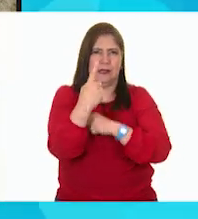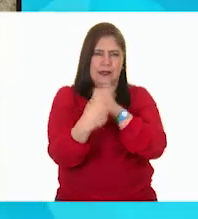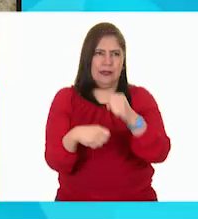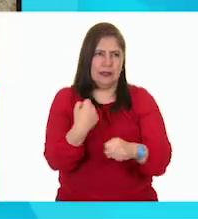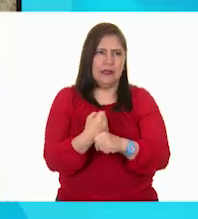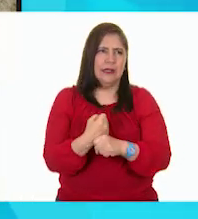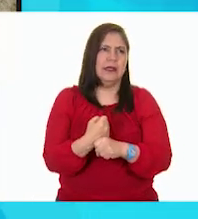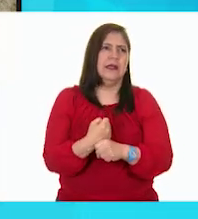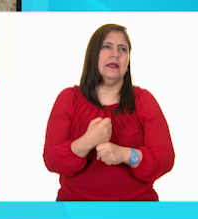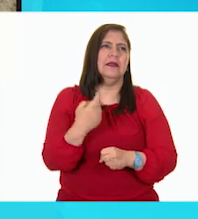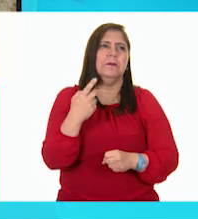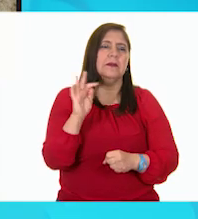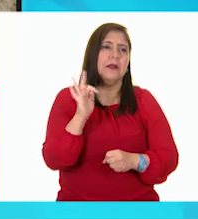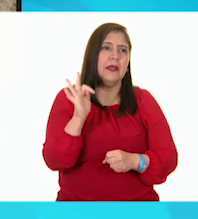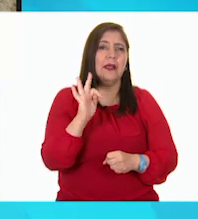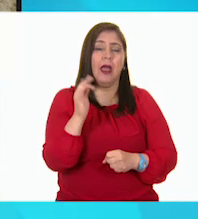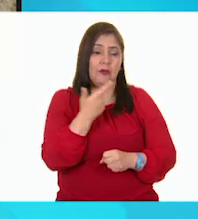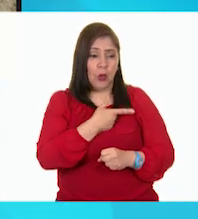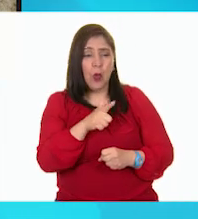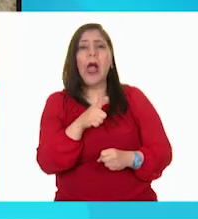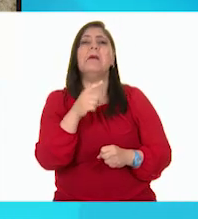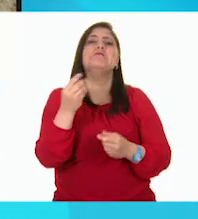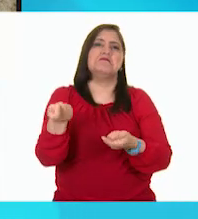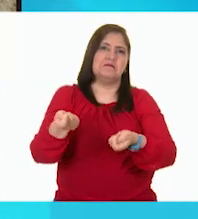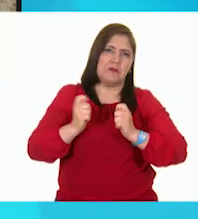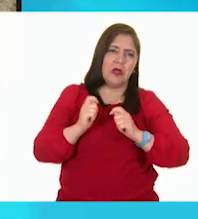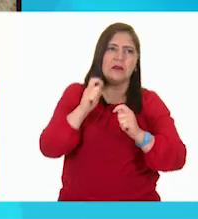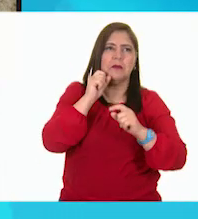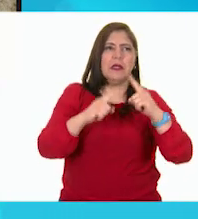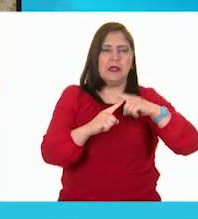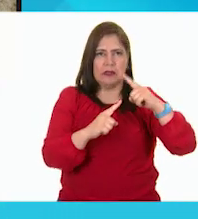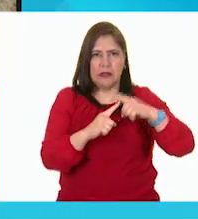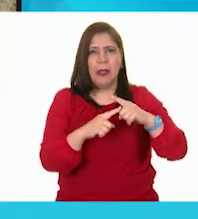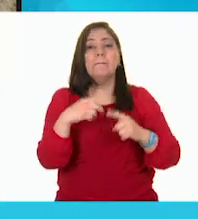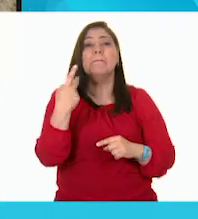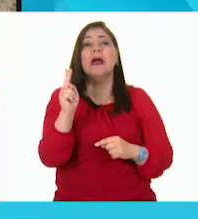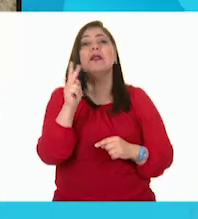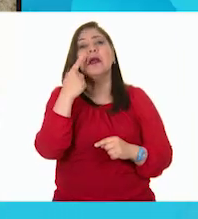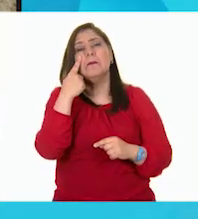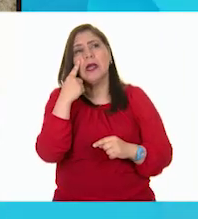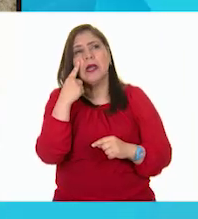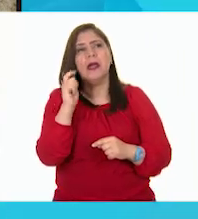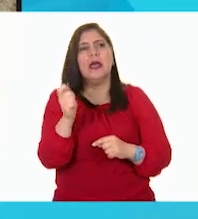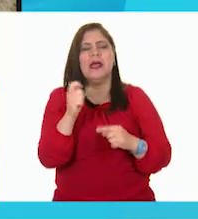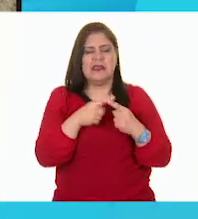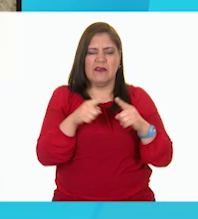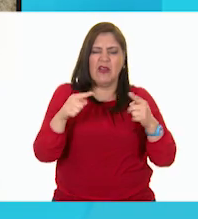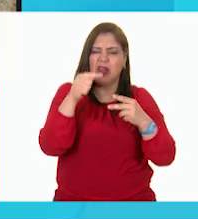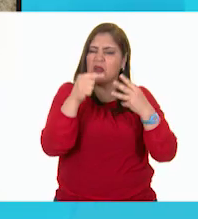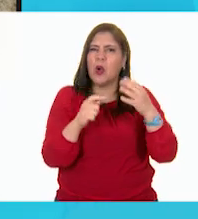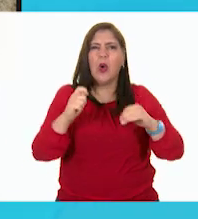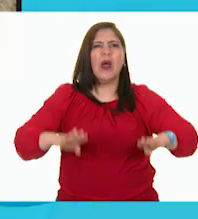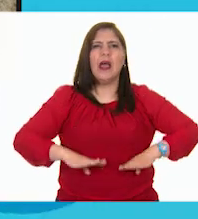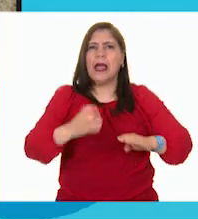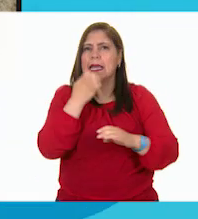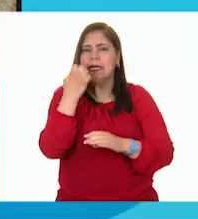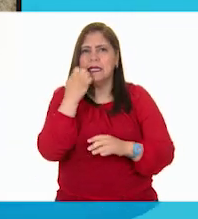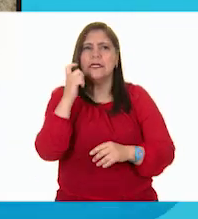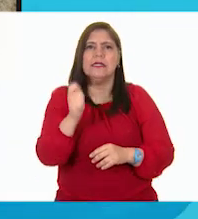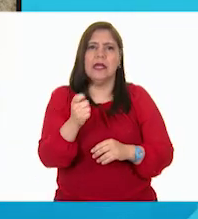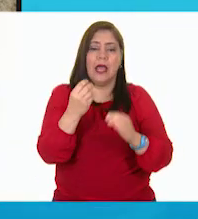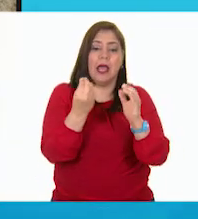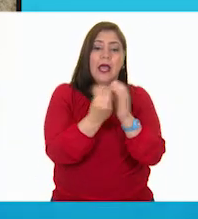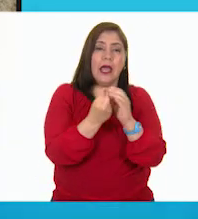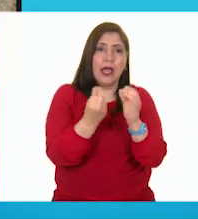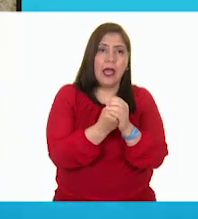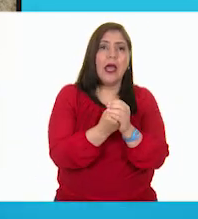no nos guste, también nos deja tarea. Pero en otras cosas es diferente. Nuestro curso es